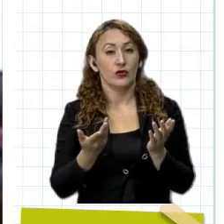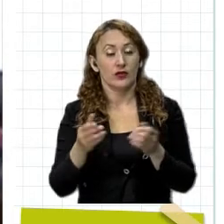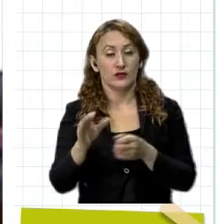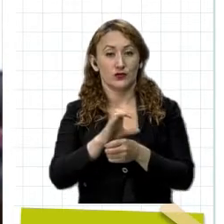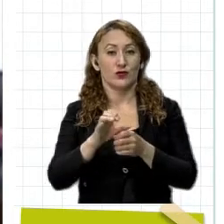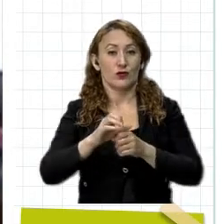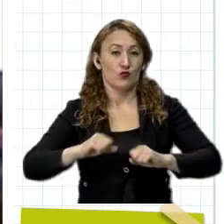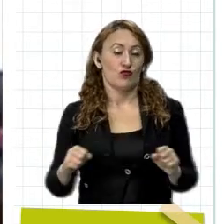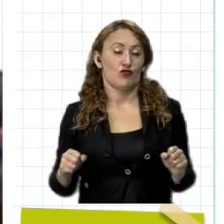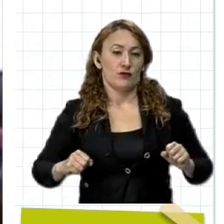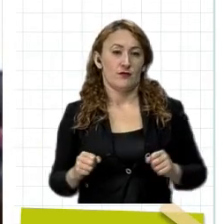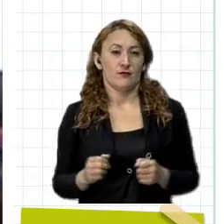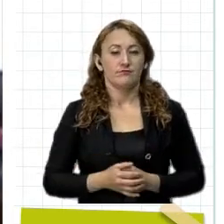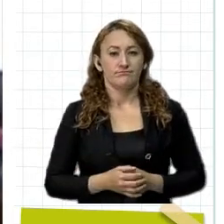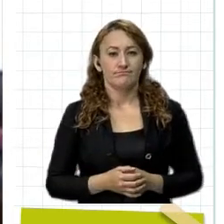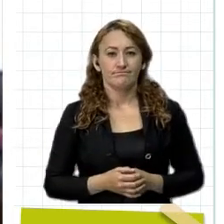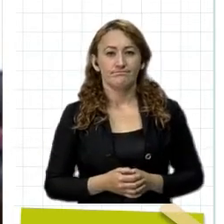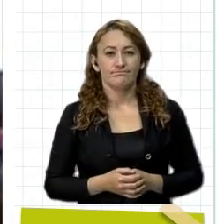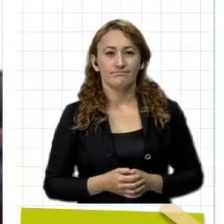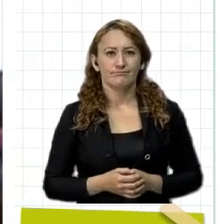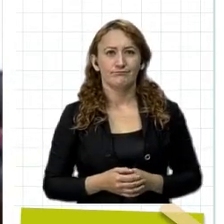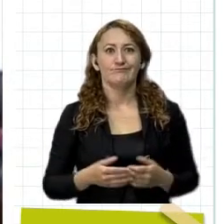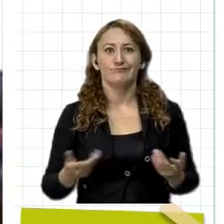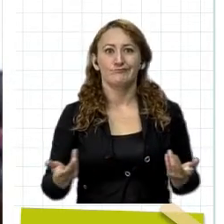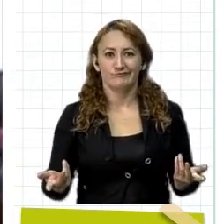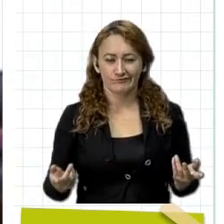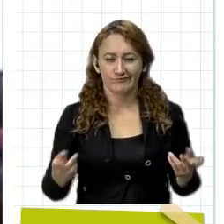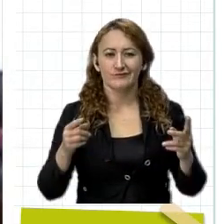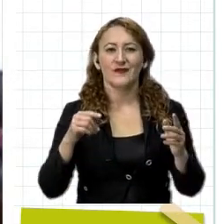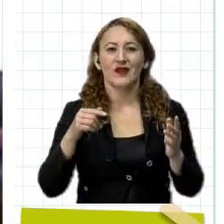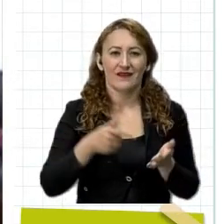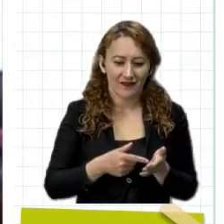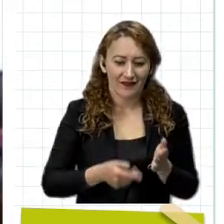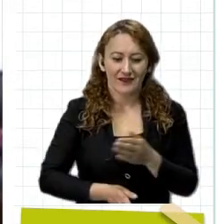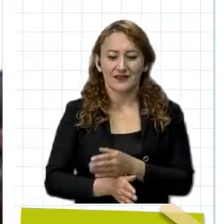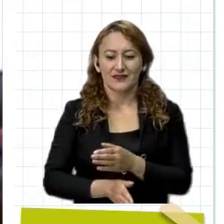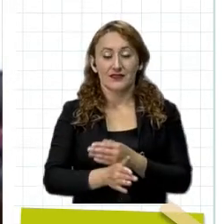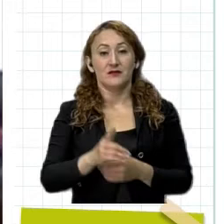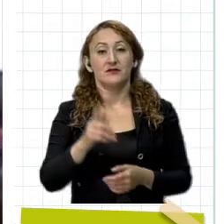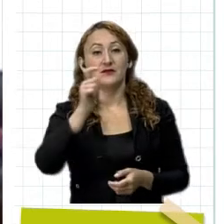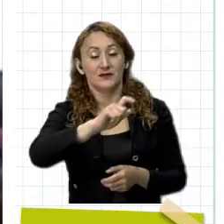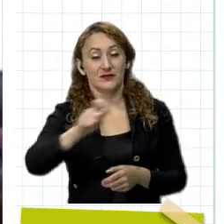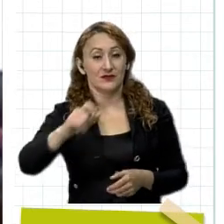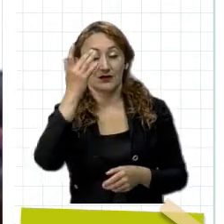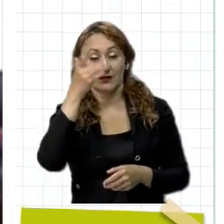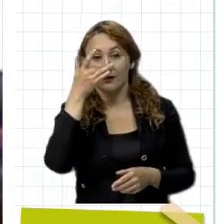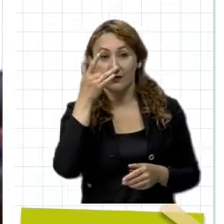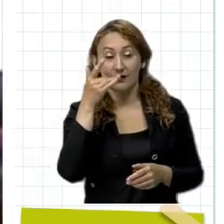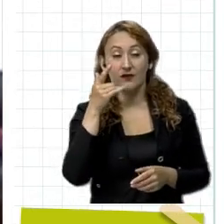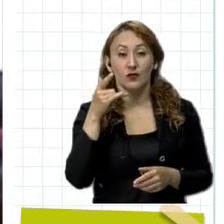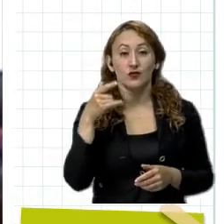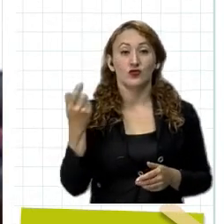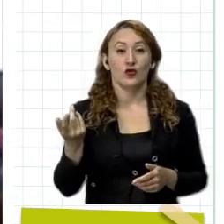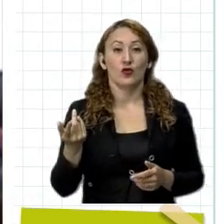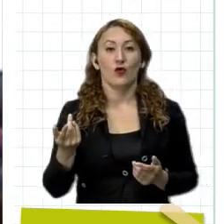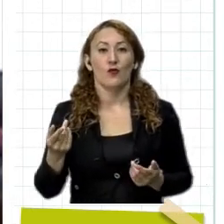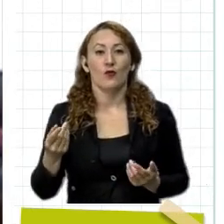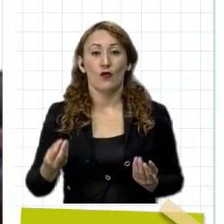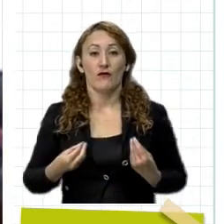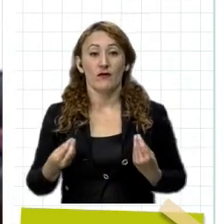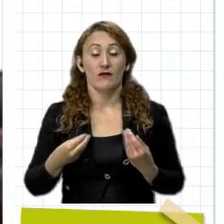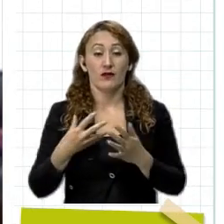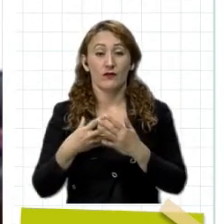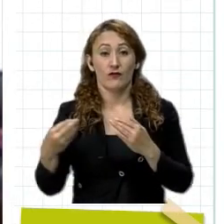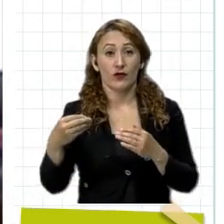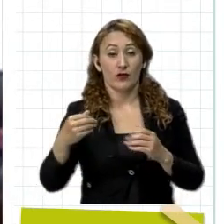de Bogotá. O sea, seguimos presuponiendo que las poblaciones afrodescendientes viven fuera de